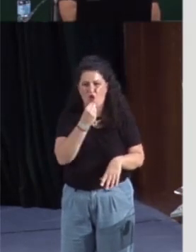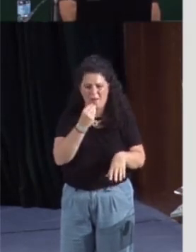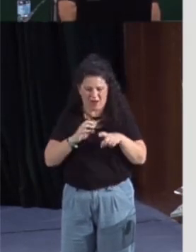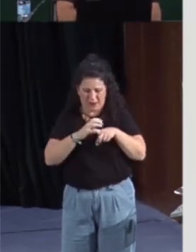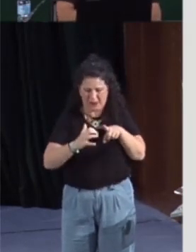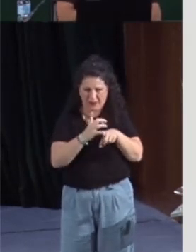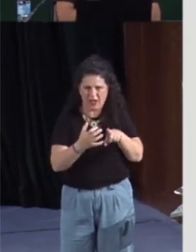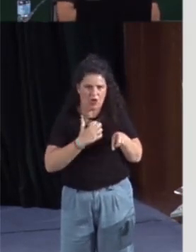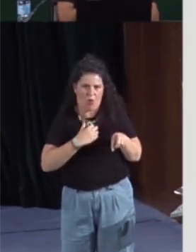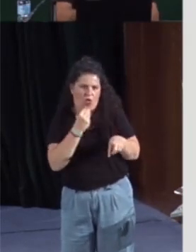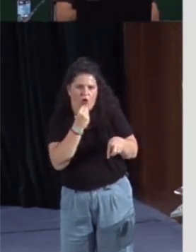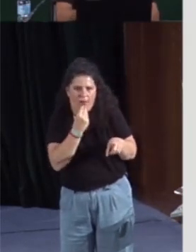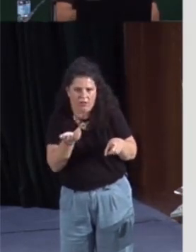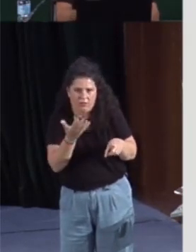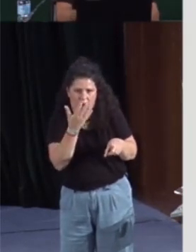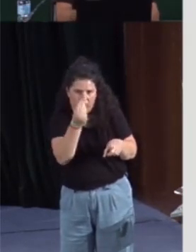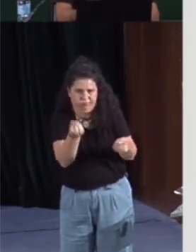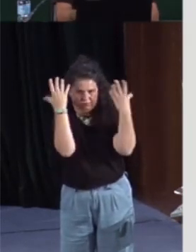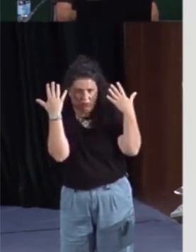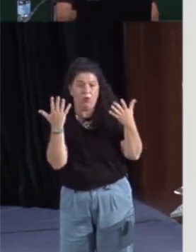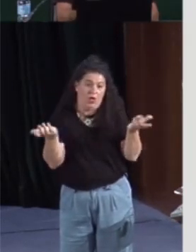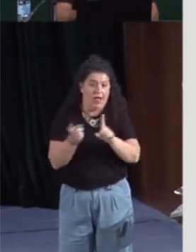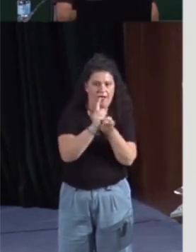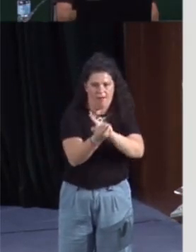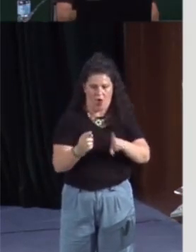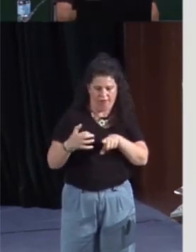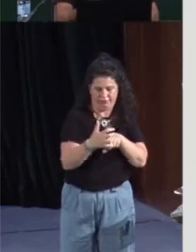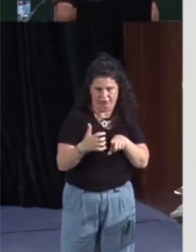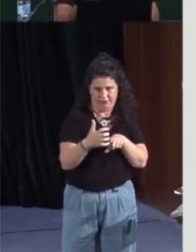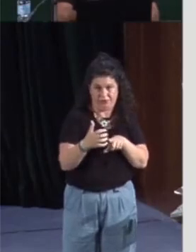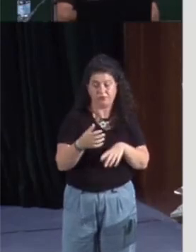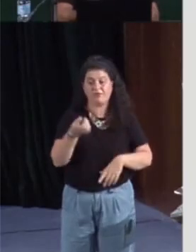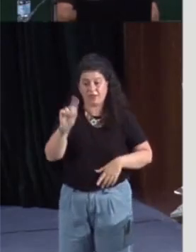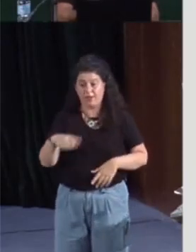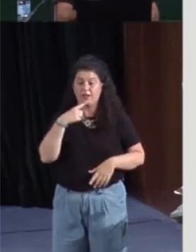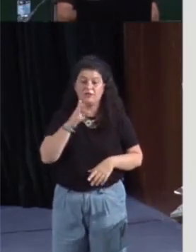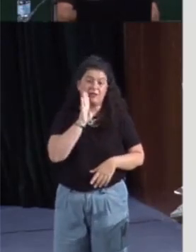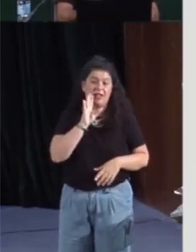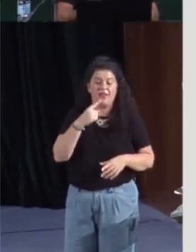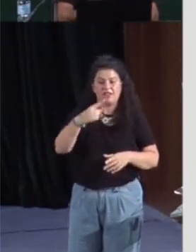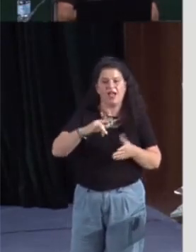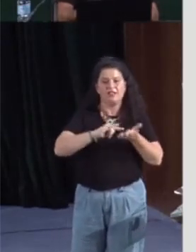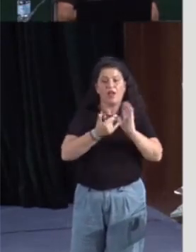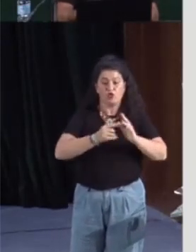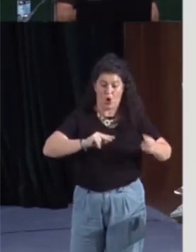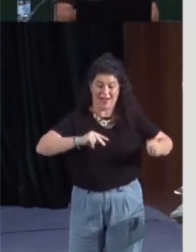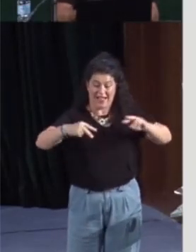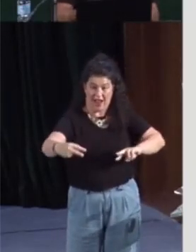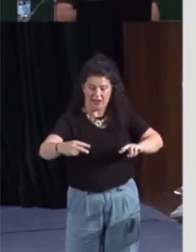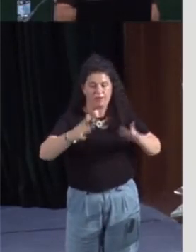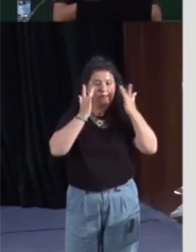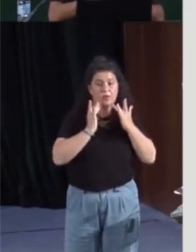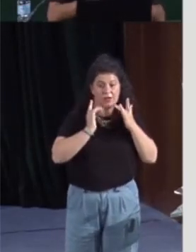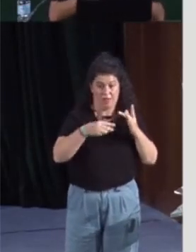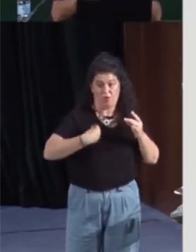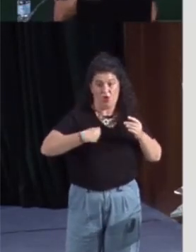Las técnicas de traducción, pues las más utilizadas son la traducción literal, pero también la amplificación, y probablemente sea por el método